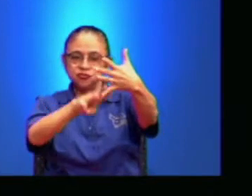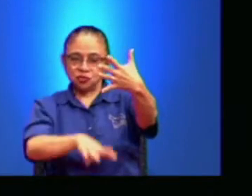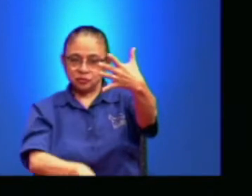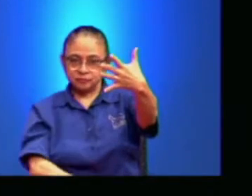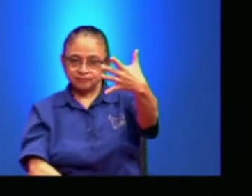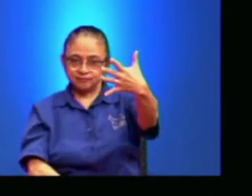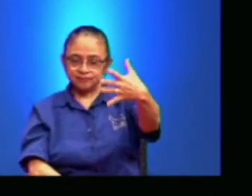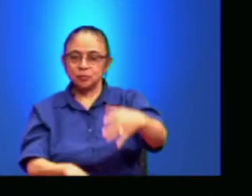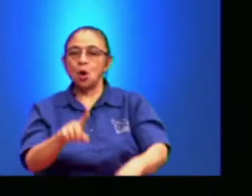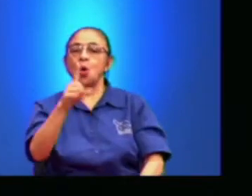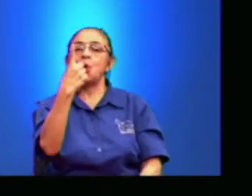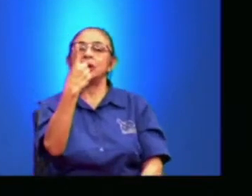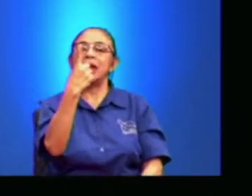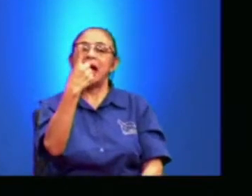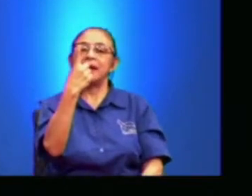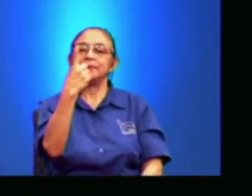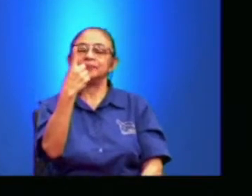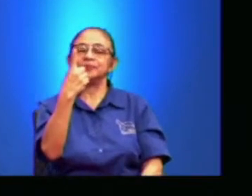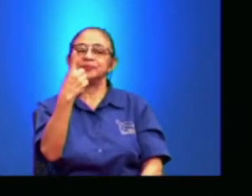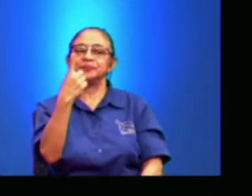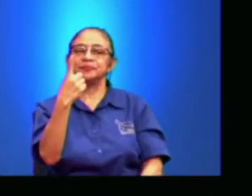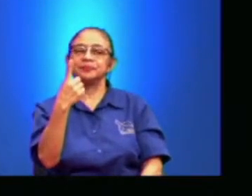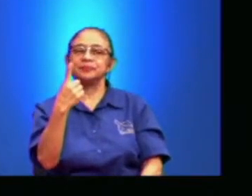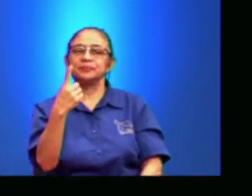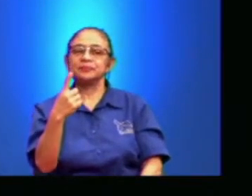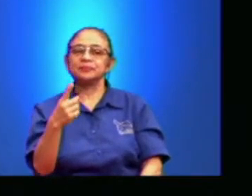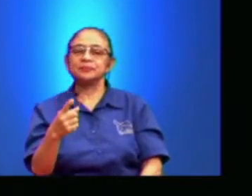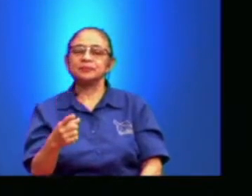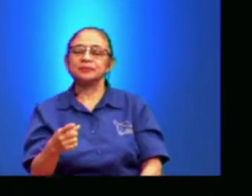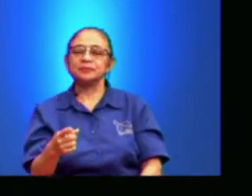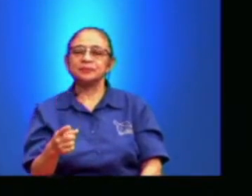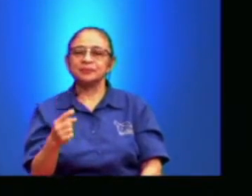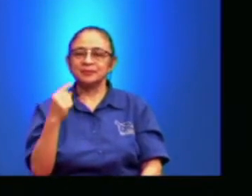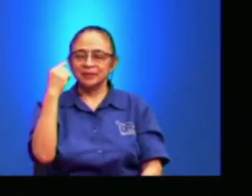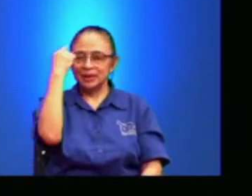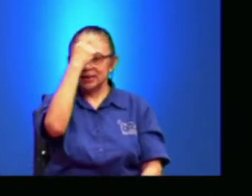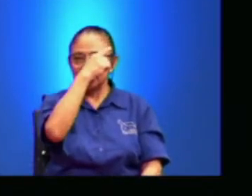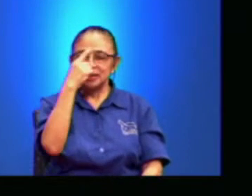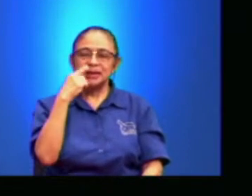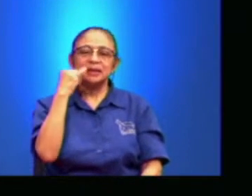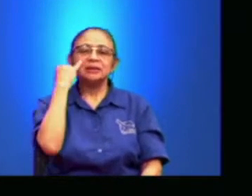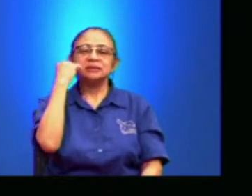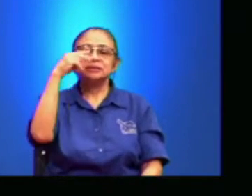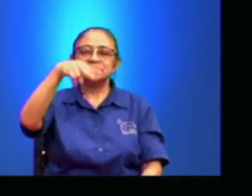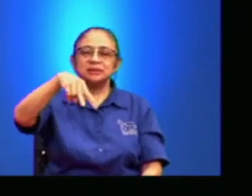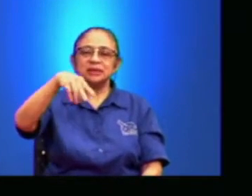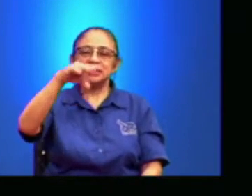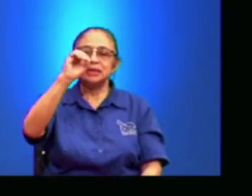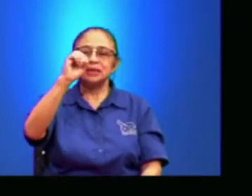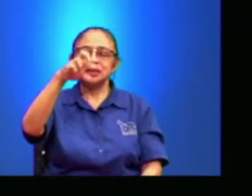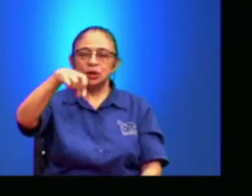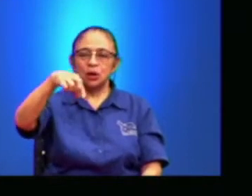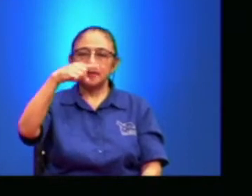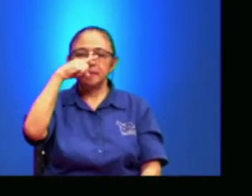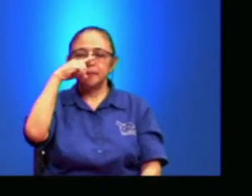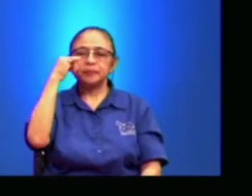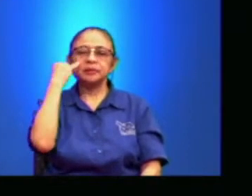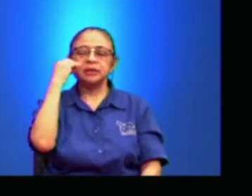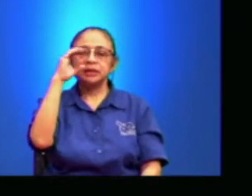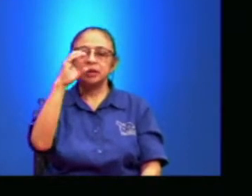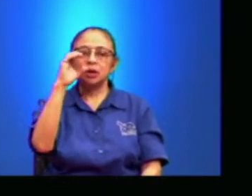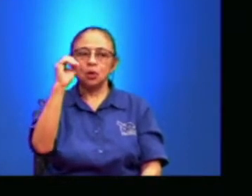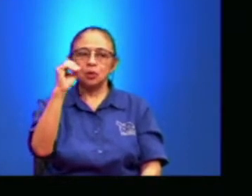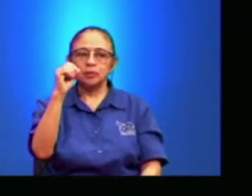una armonía sinópticos digamos acá